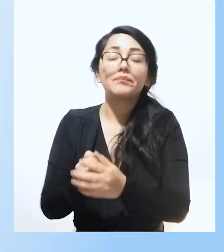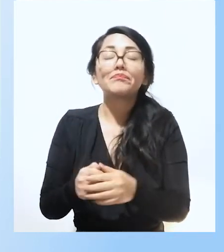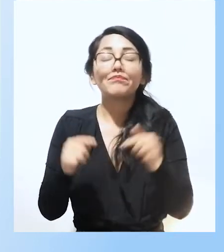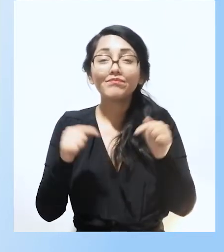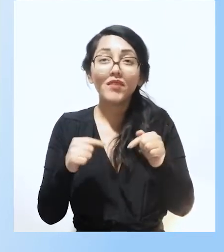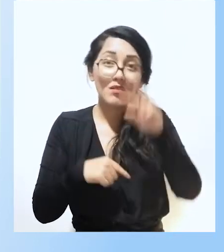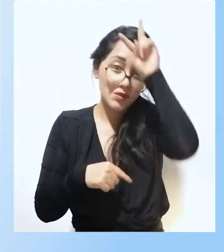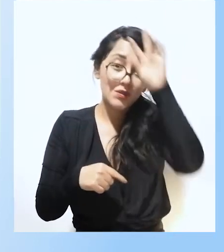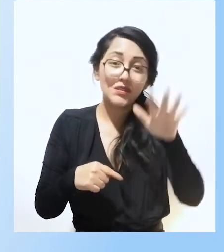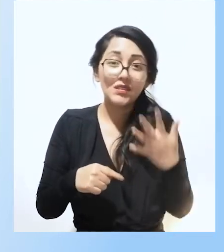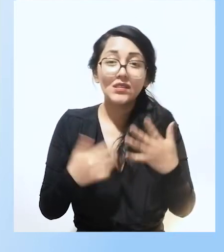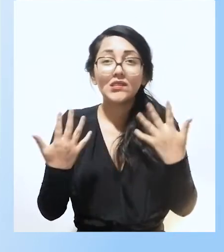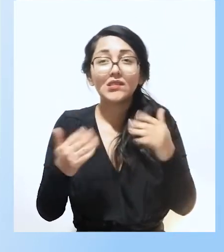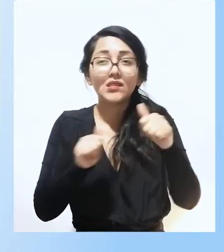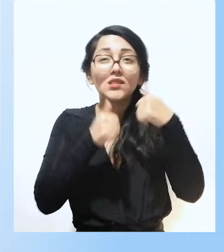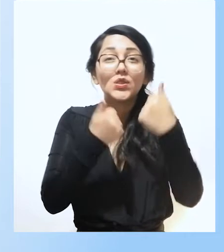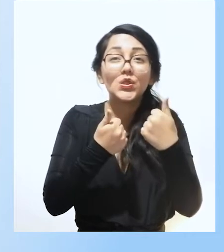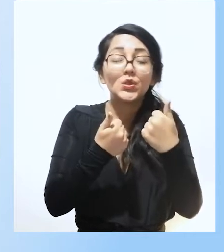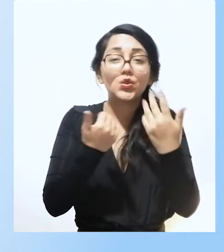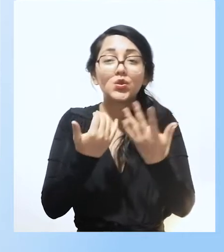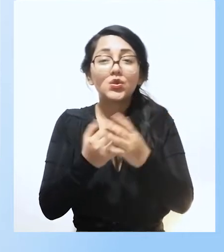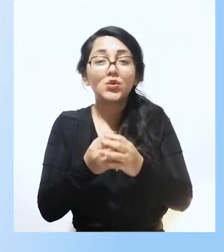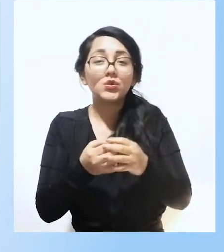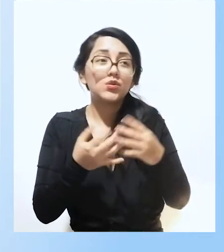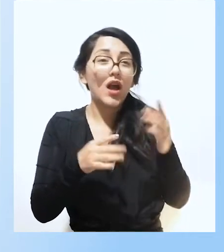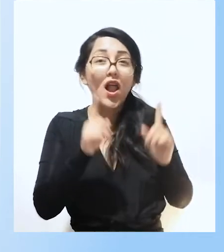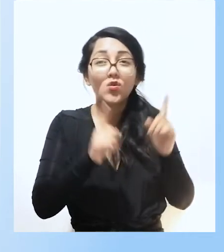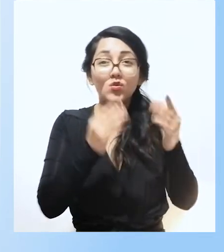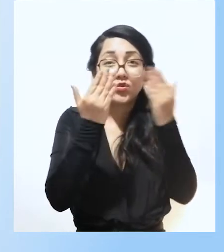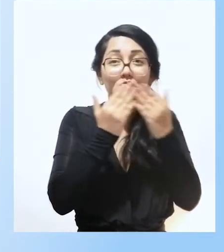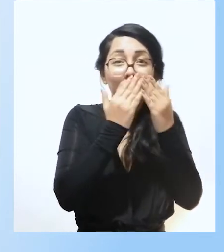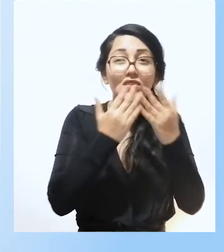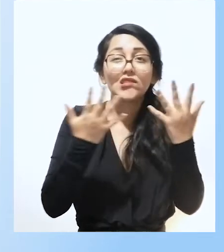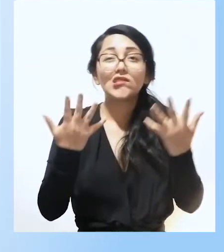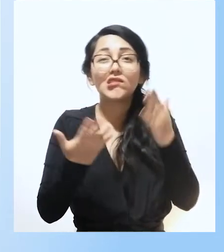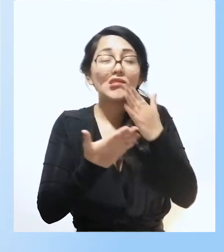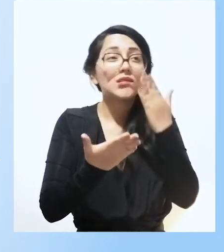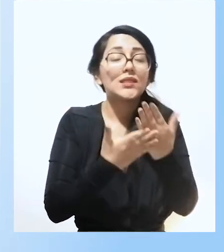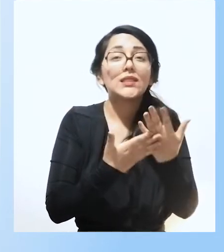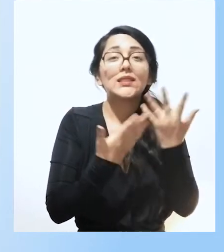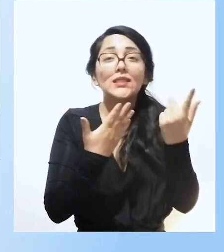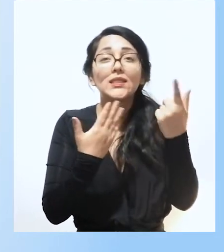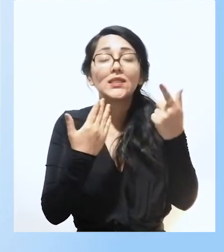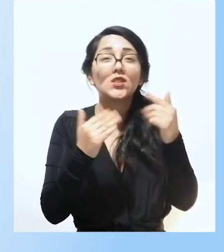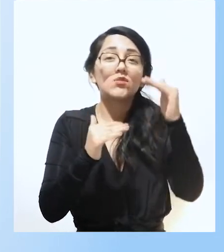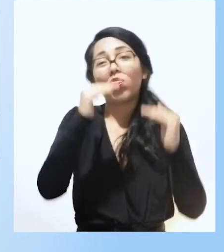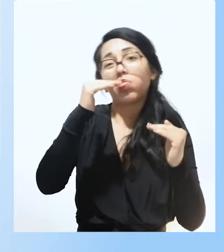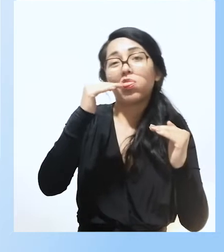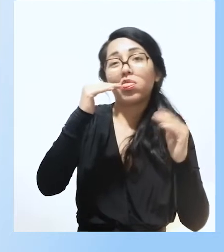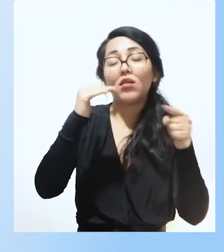tenemos un gran desafío con los estudiantes que se encuentran en desventaja por diversas circunstancias, que los ponen en una situación